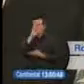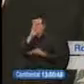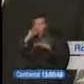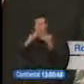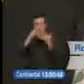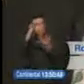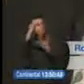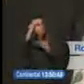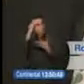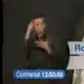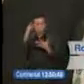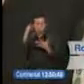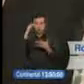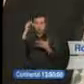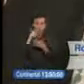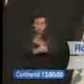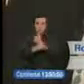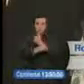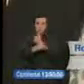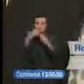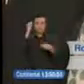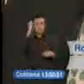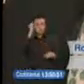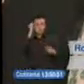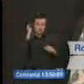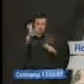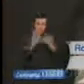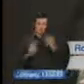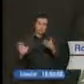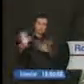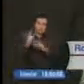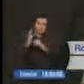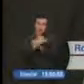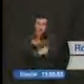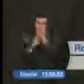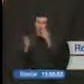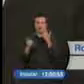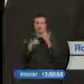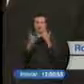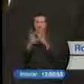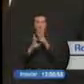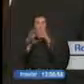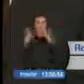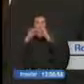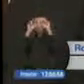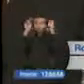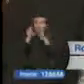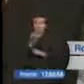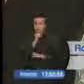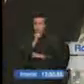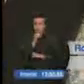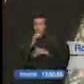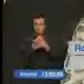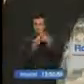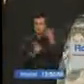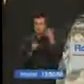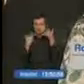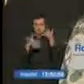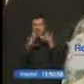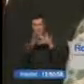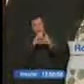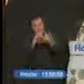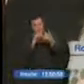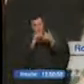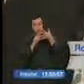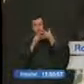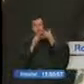la reflexión como país en valores y en un sentido nacional, y también la corrupción en el sector privado. A partir de estos, que son